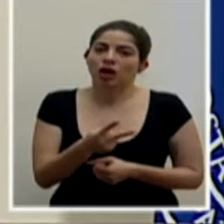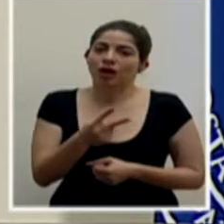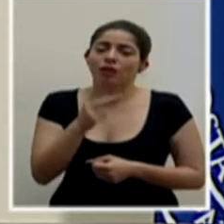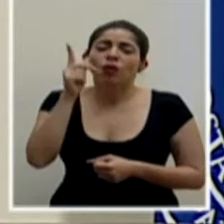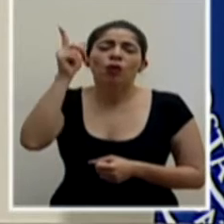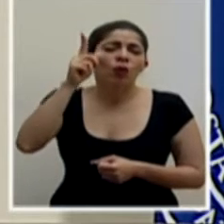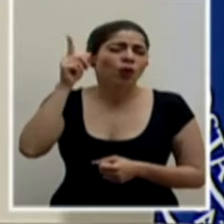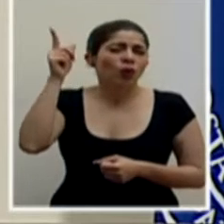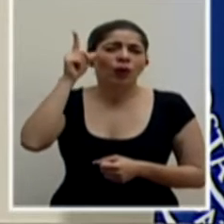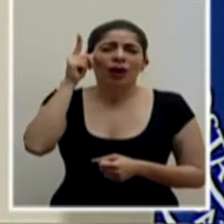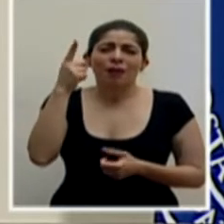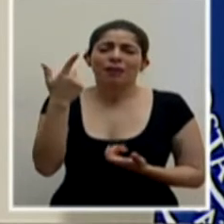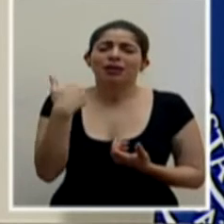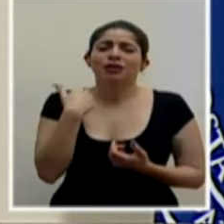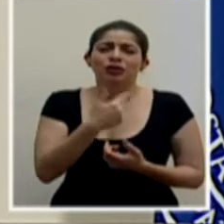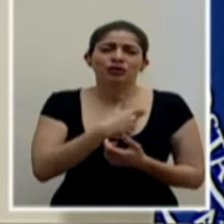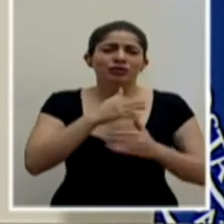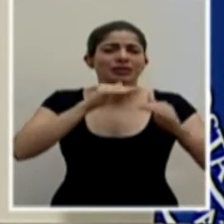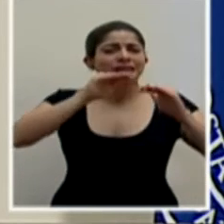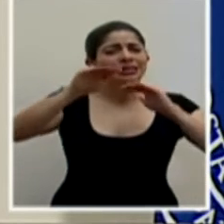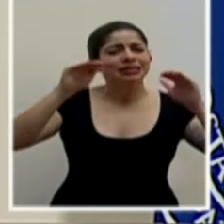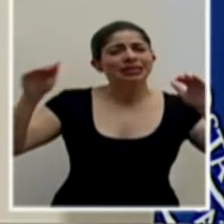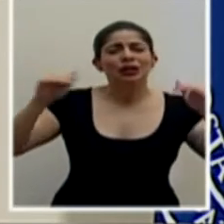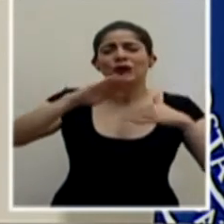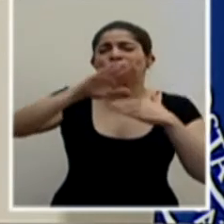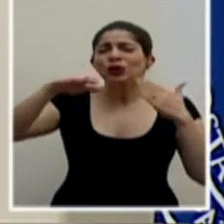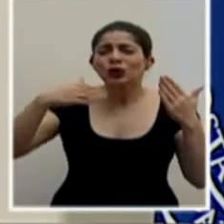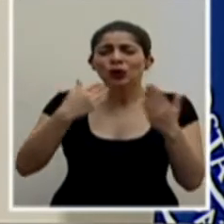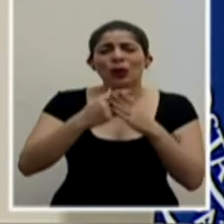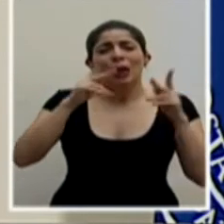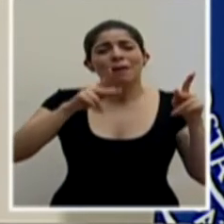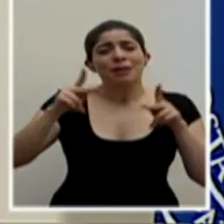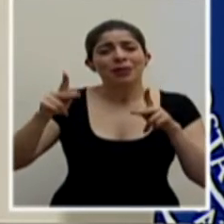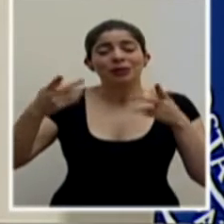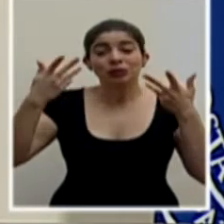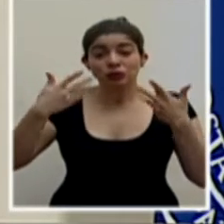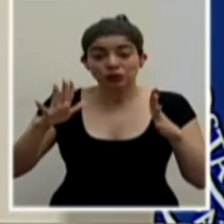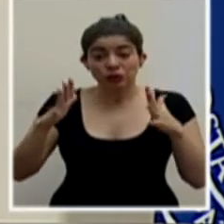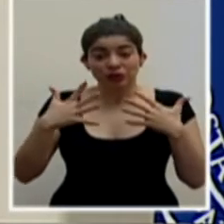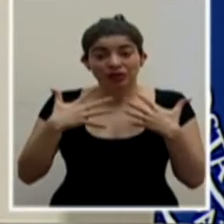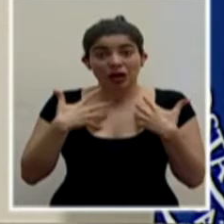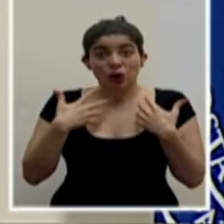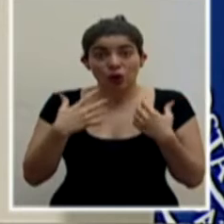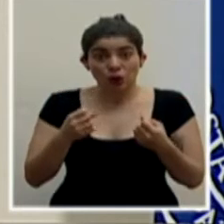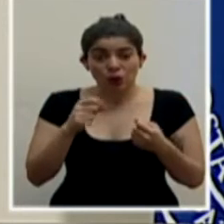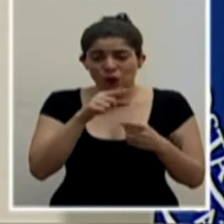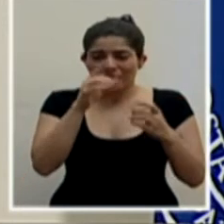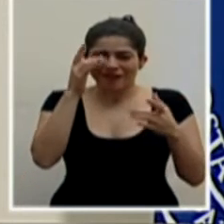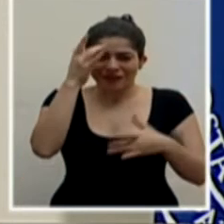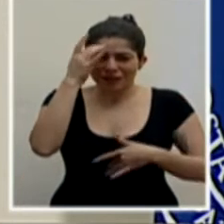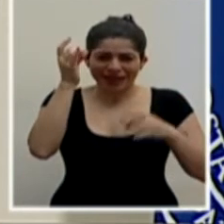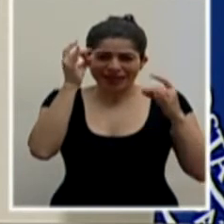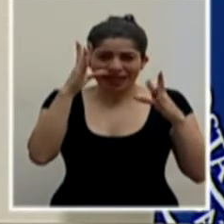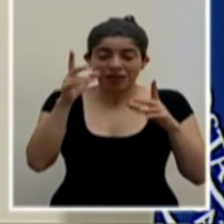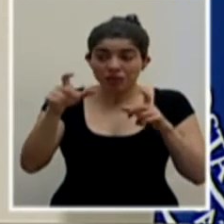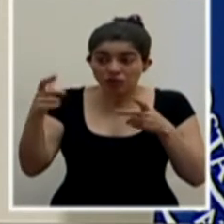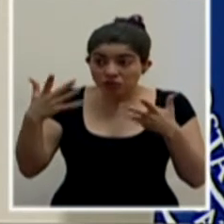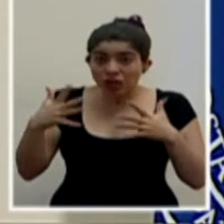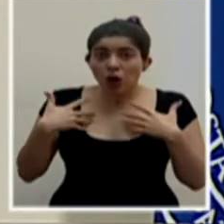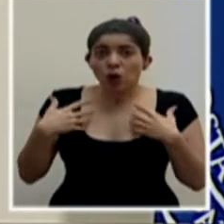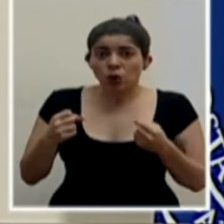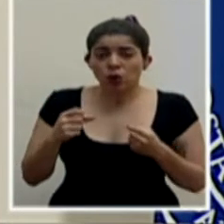Obviamente hacemos un llamado a que todas las personas que se recuperan de esta terrible enfermedad